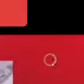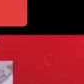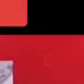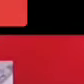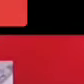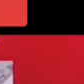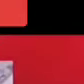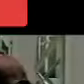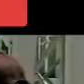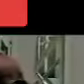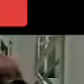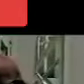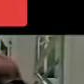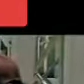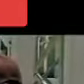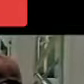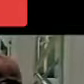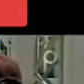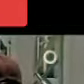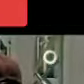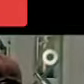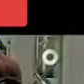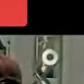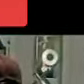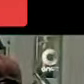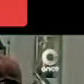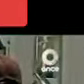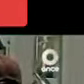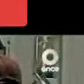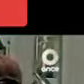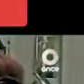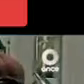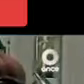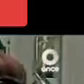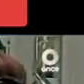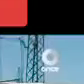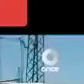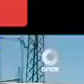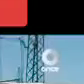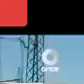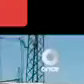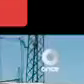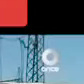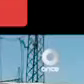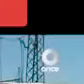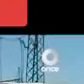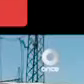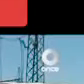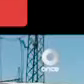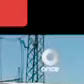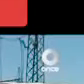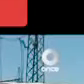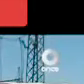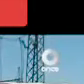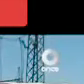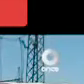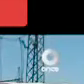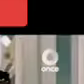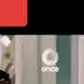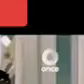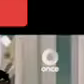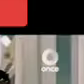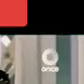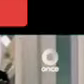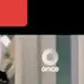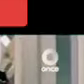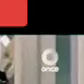los municipios. Y los compromisos de las empresas quedaron en el olvido. En Juchitán, los arrendatarios del